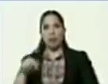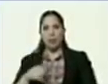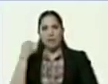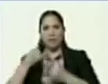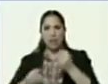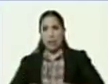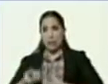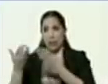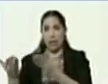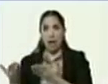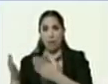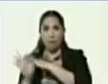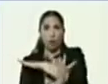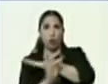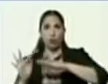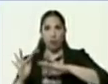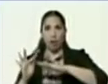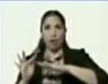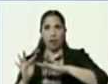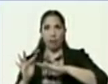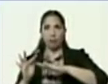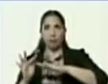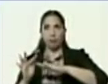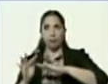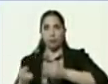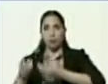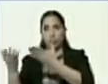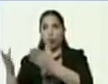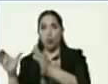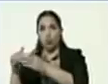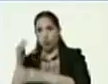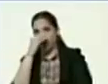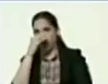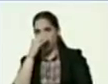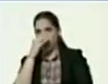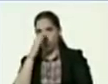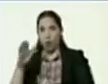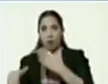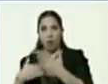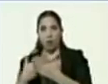fin entregar la frontera occidental a esta banda con esta información nosotros volvemos al estudio adelante de la de de Gracias.